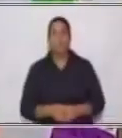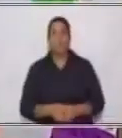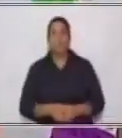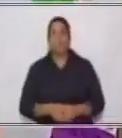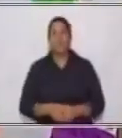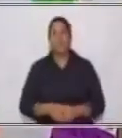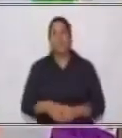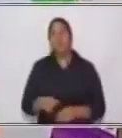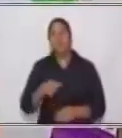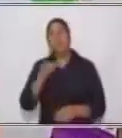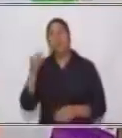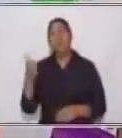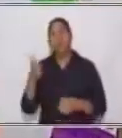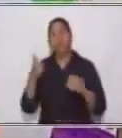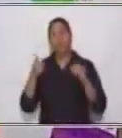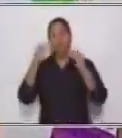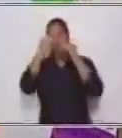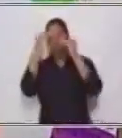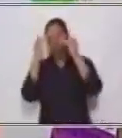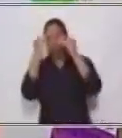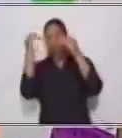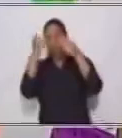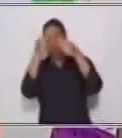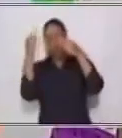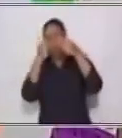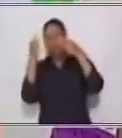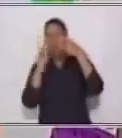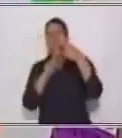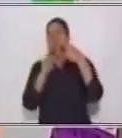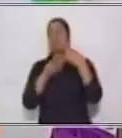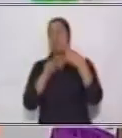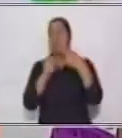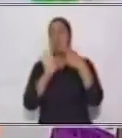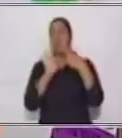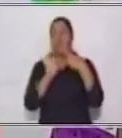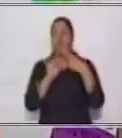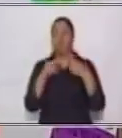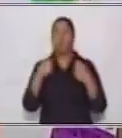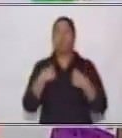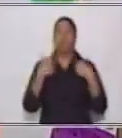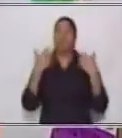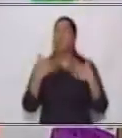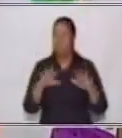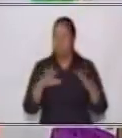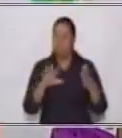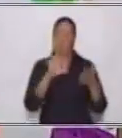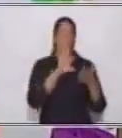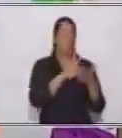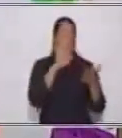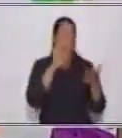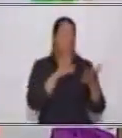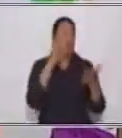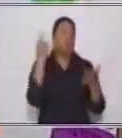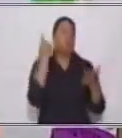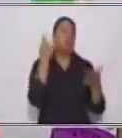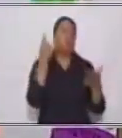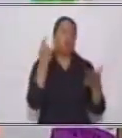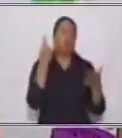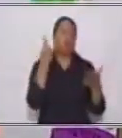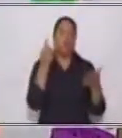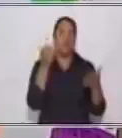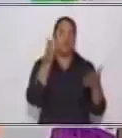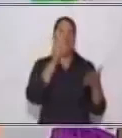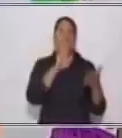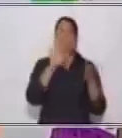El tercer paso será preguntarnos, si ya elegí la información clave, es decir, la importante, ¿por qué es importante esa